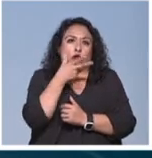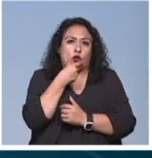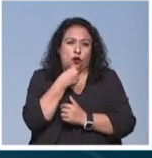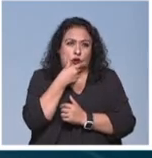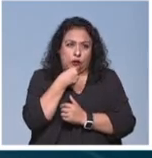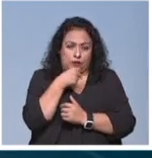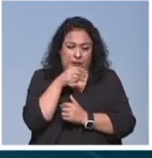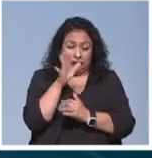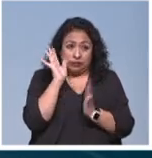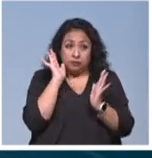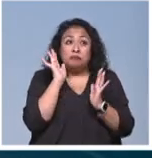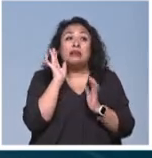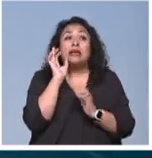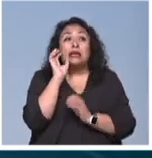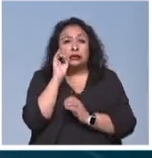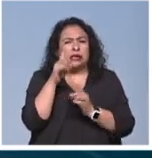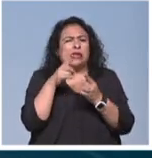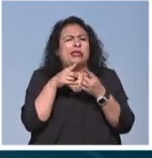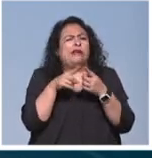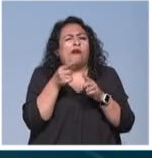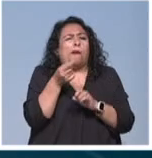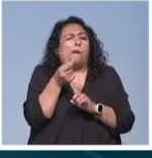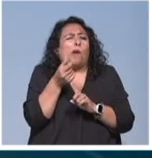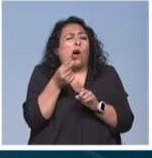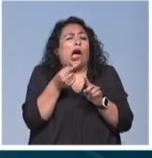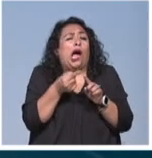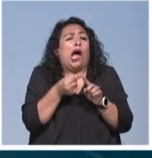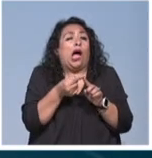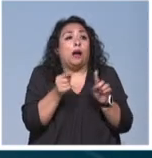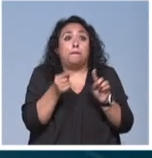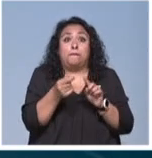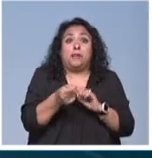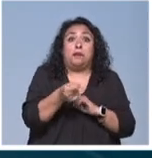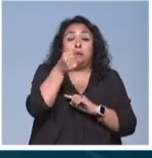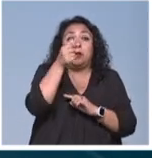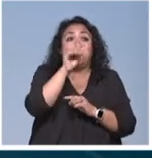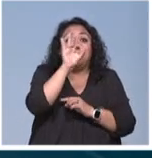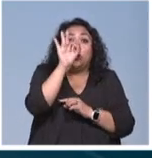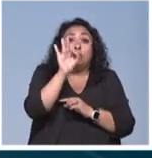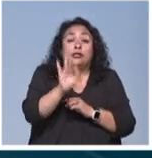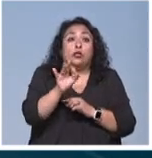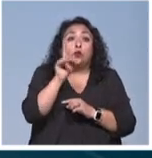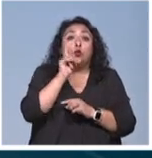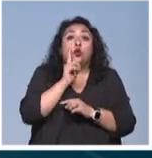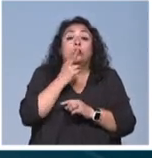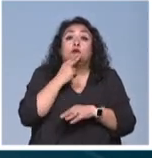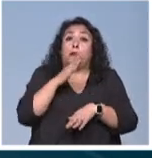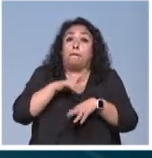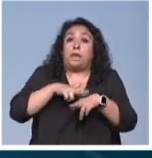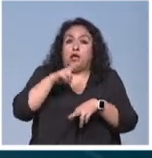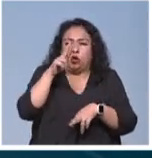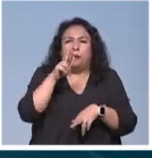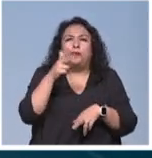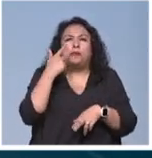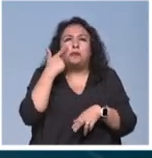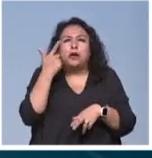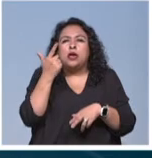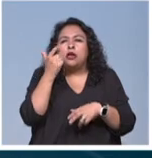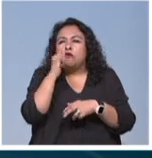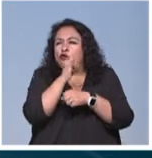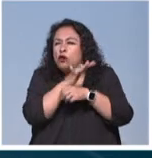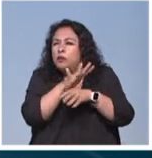hombres si bien se trata de una diferencia muy pequeña es la primera vez que el porcentaje de usuarias es mayor vamos a ver una radiografía